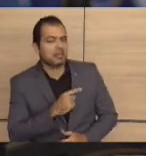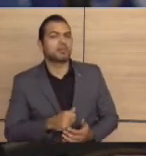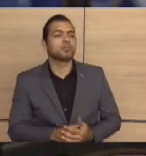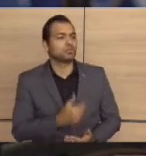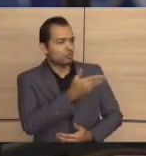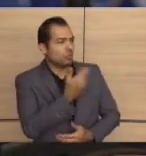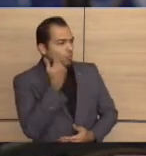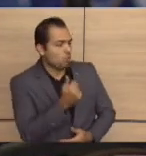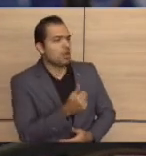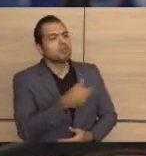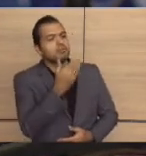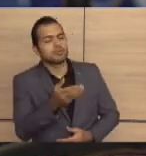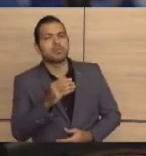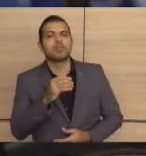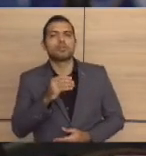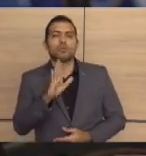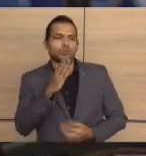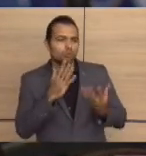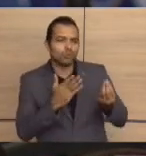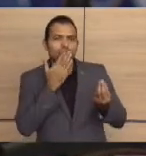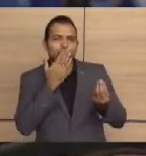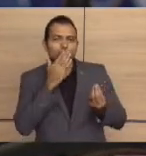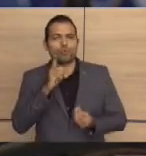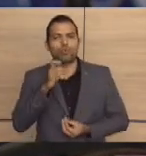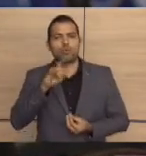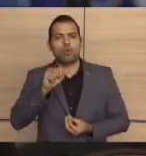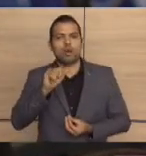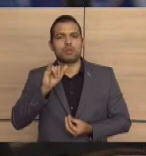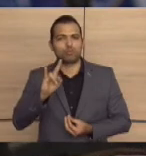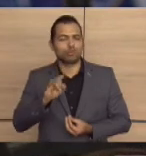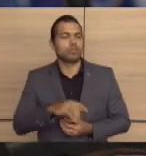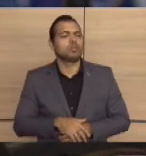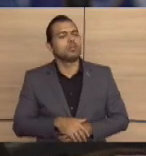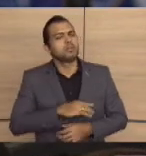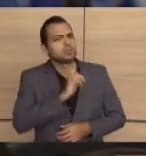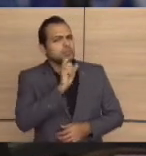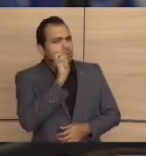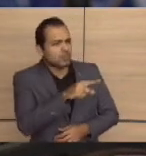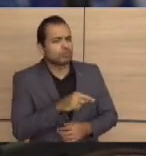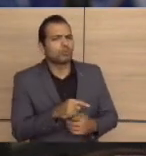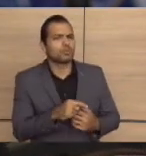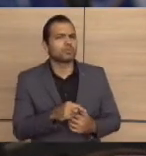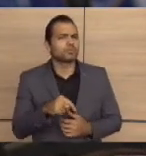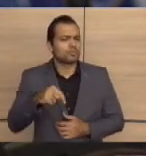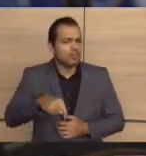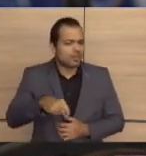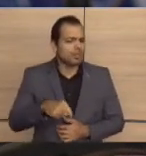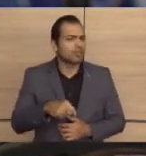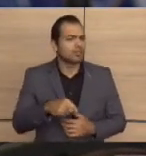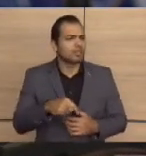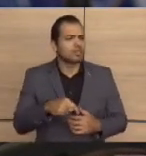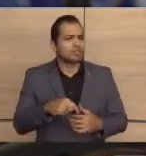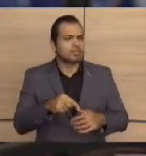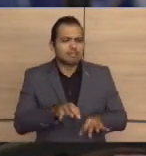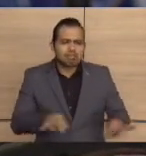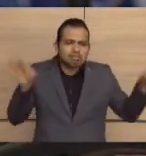Wayú, ¿cómo hacer para que el país las tenga más en el centro del debate, para escuchar más lo que ustedes tienen